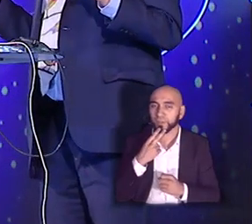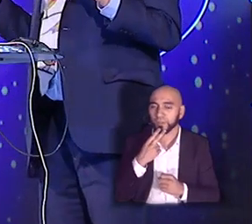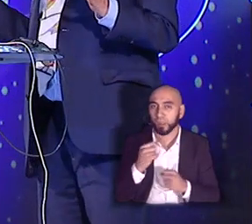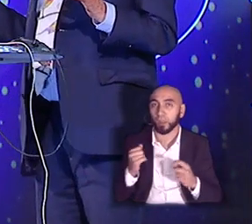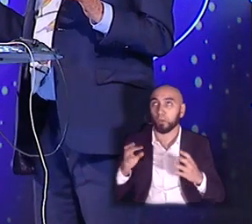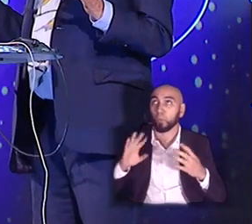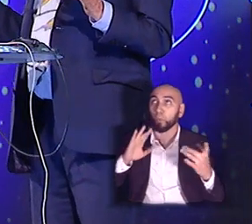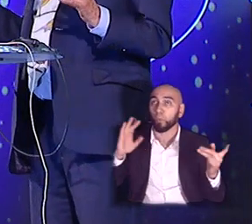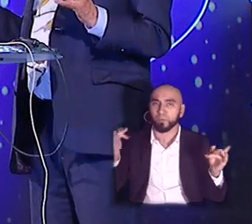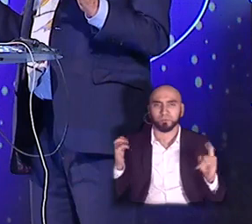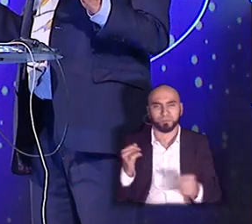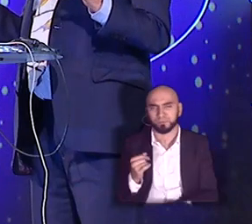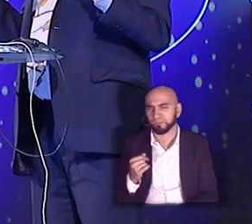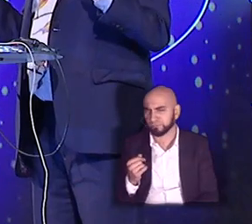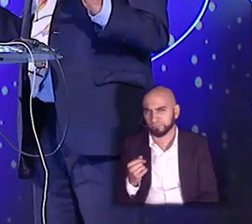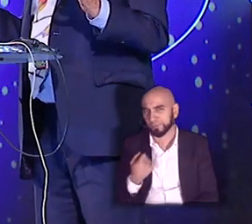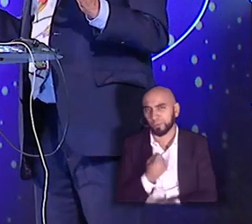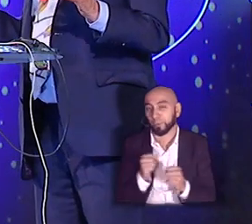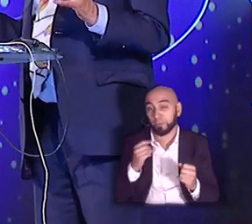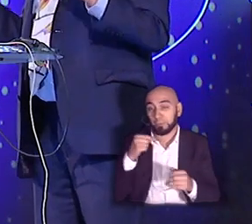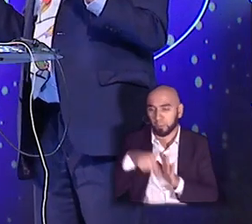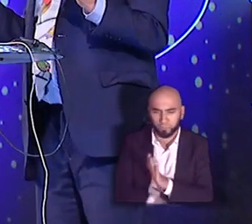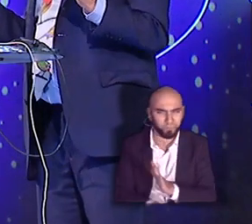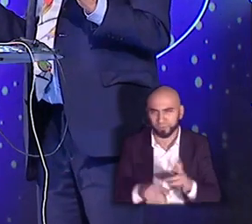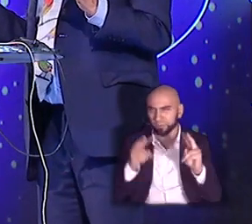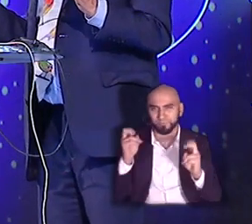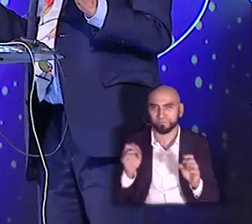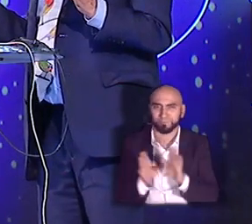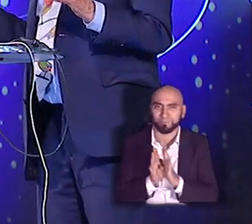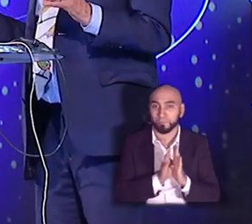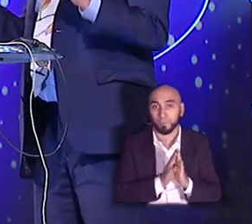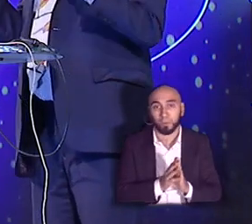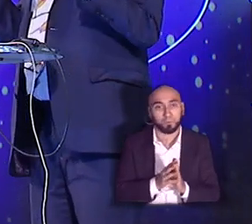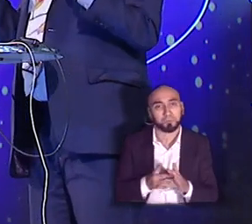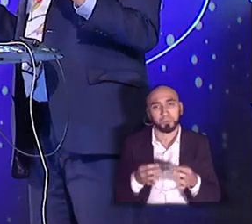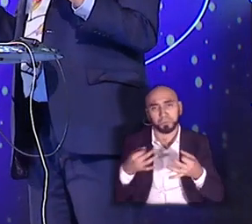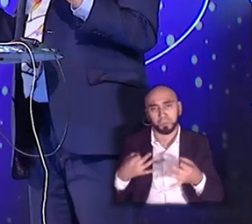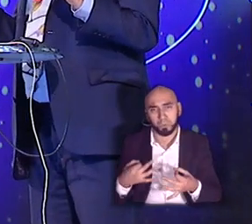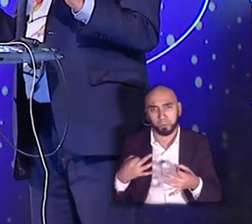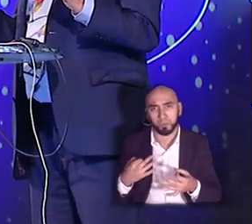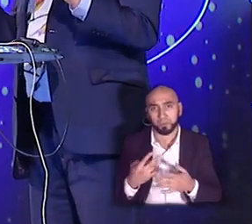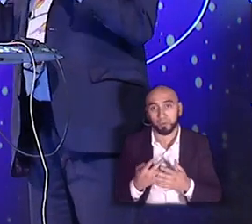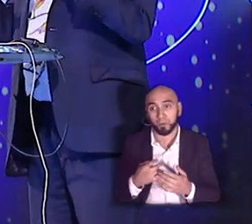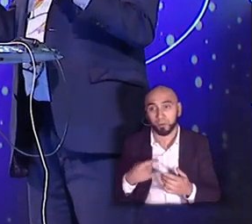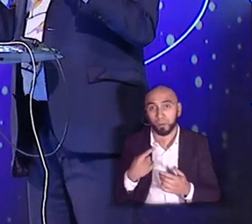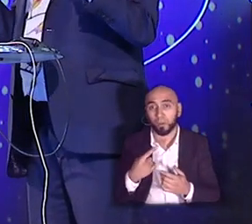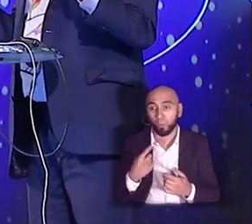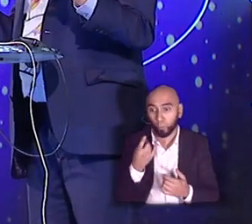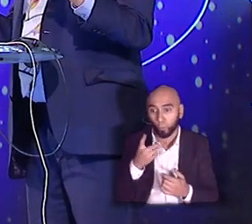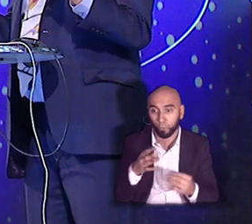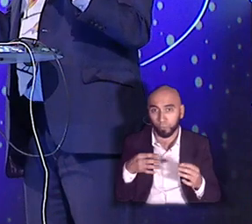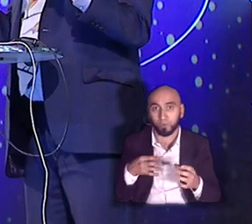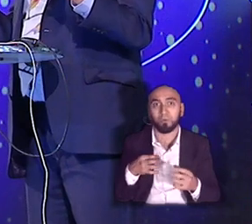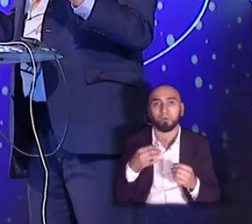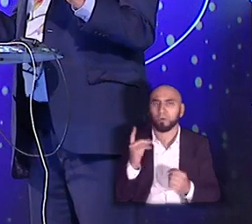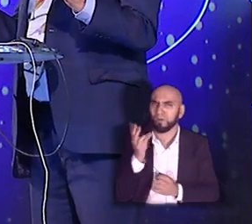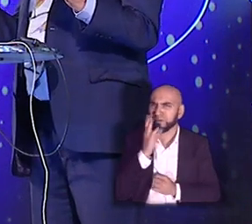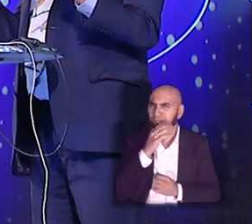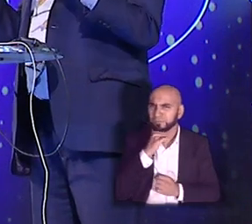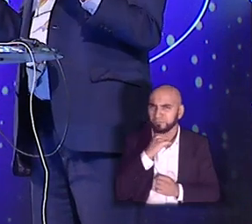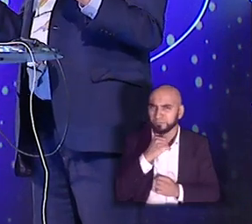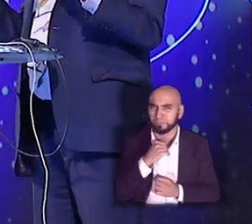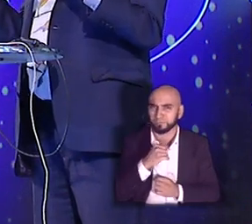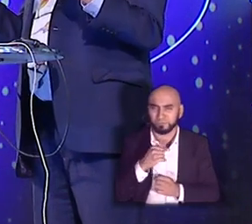esa pregunta interesante. Probablemente no estamos solos, pero podríamos estar solos. Si es así, y si hay solamente